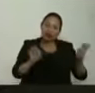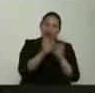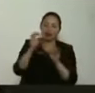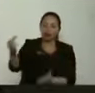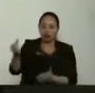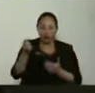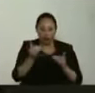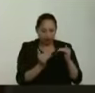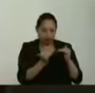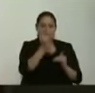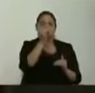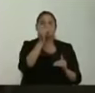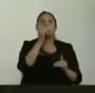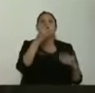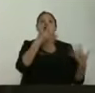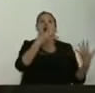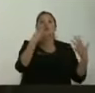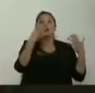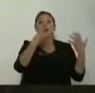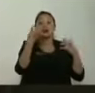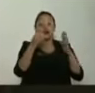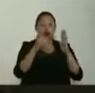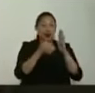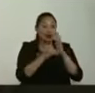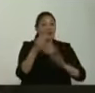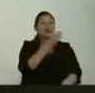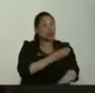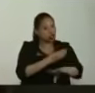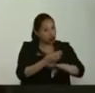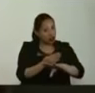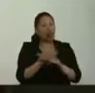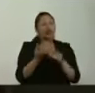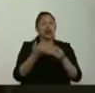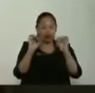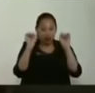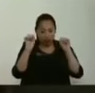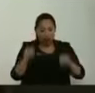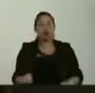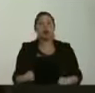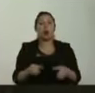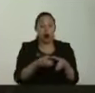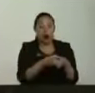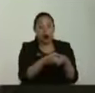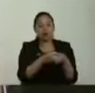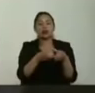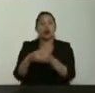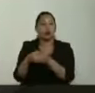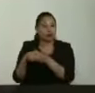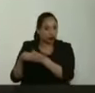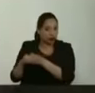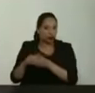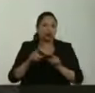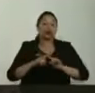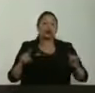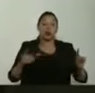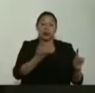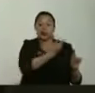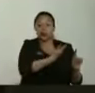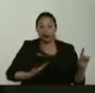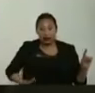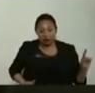en mínimo 400.000 millones al que se aprobó en las comisiones. Pero también el presidente Duque está en el